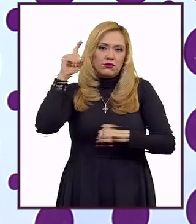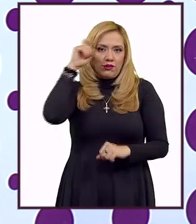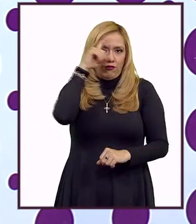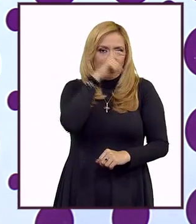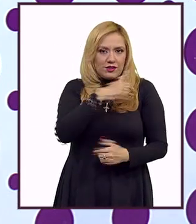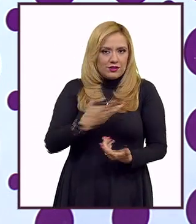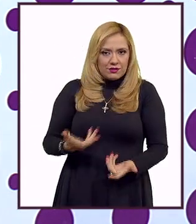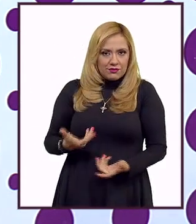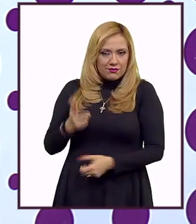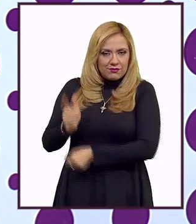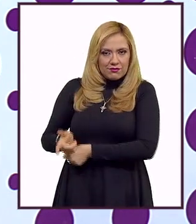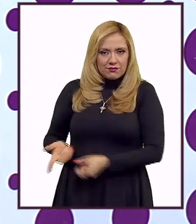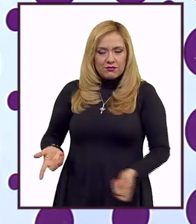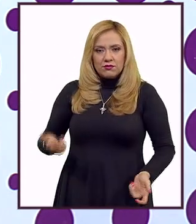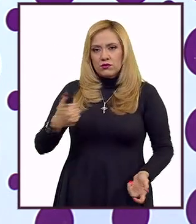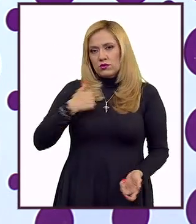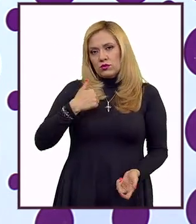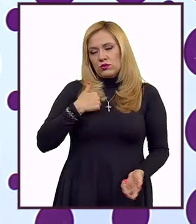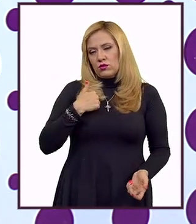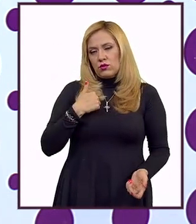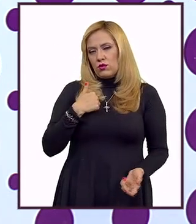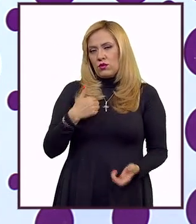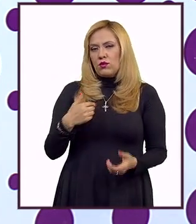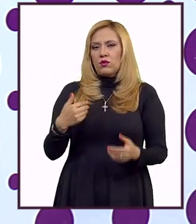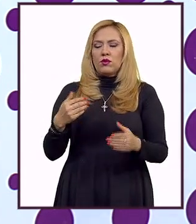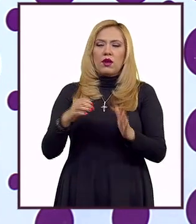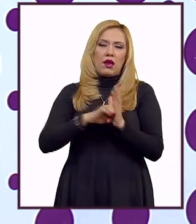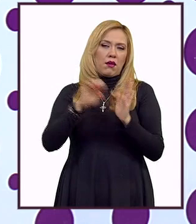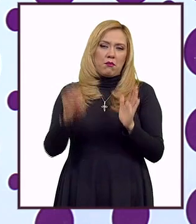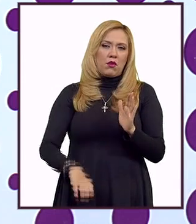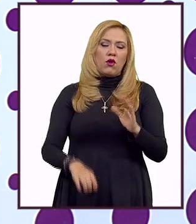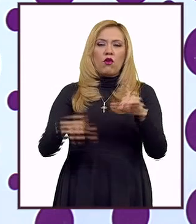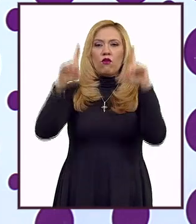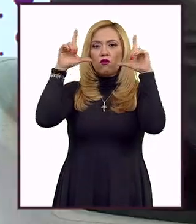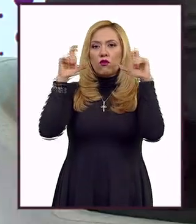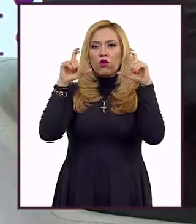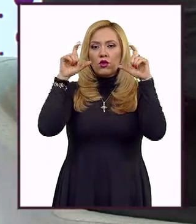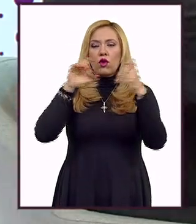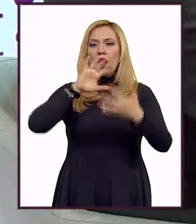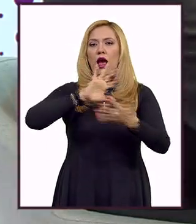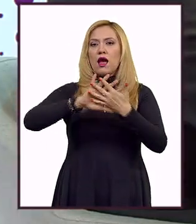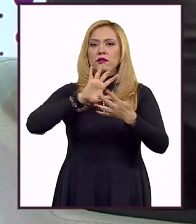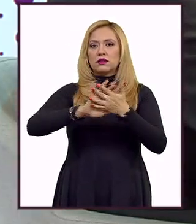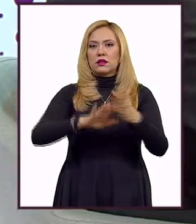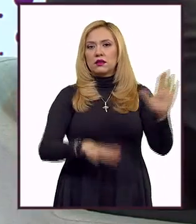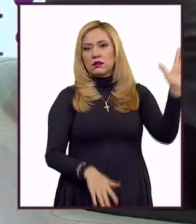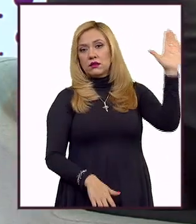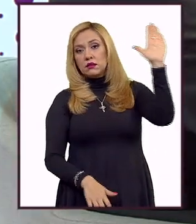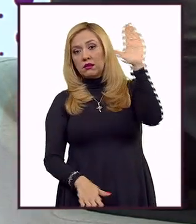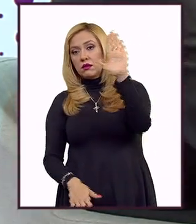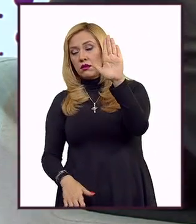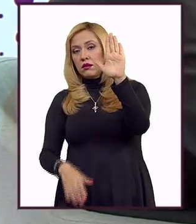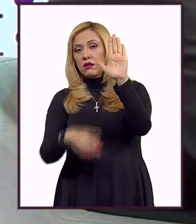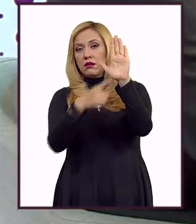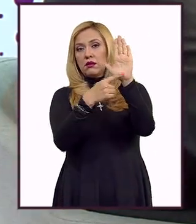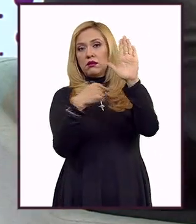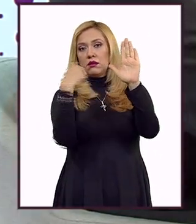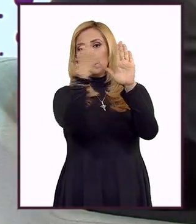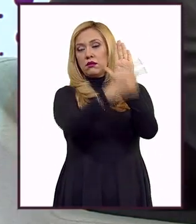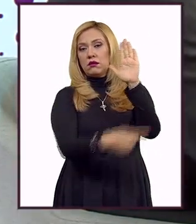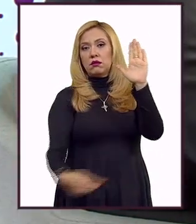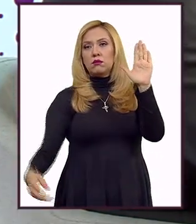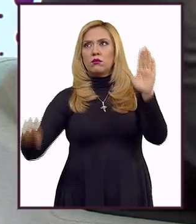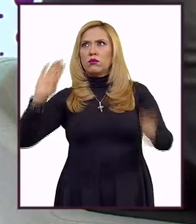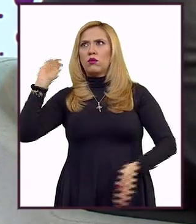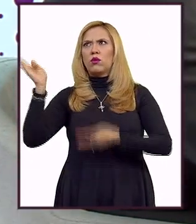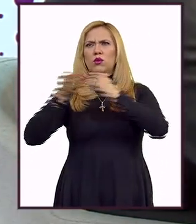¿no? Yo en las clases, por ejemplo, utilizo las fotografías de la cárcel de Abu Ghraib, que fue unas fotos que dieron la vuelta